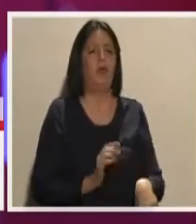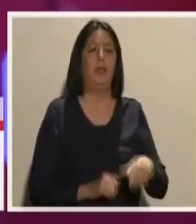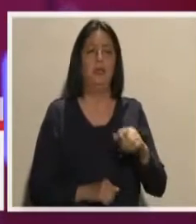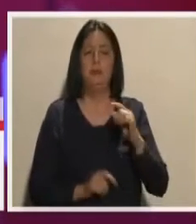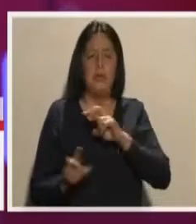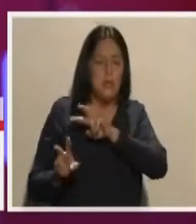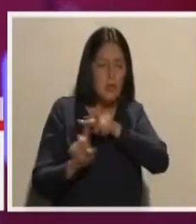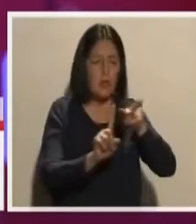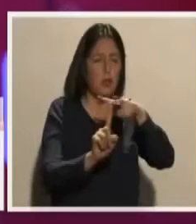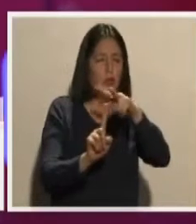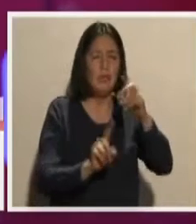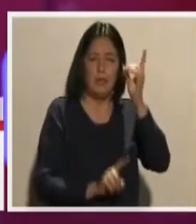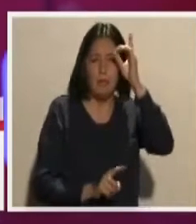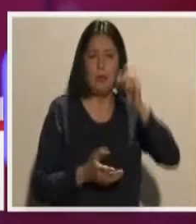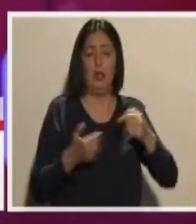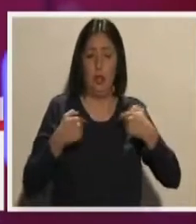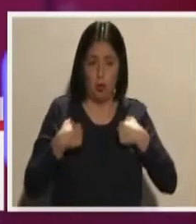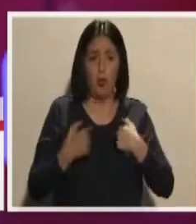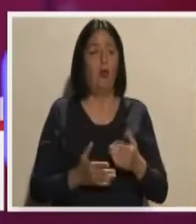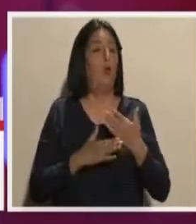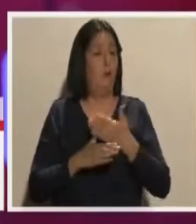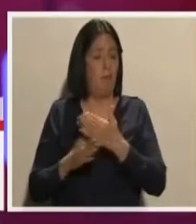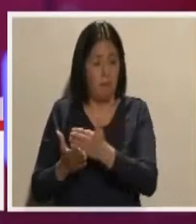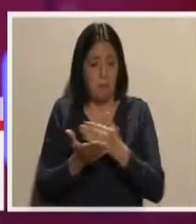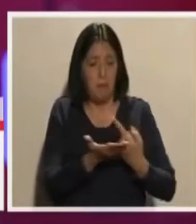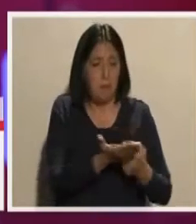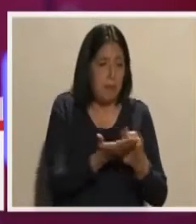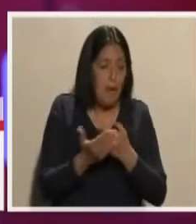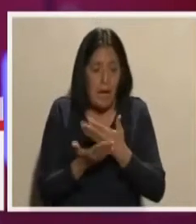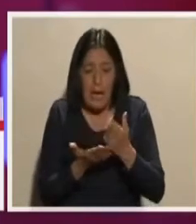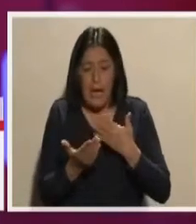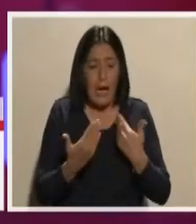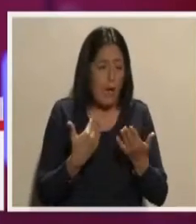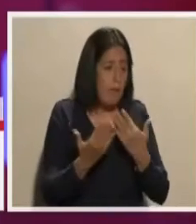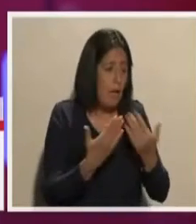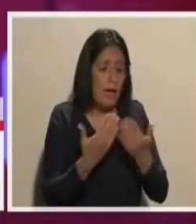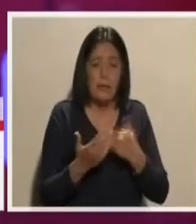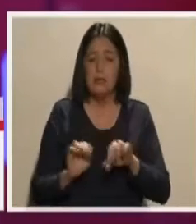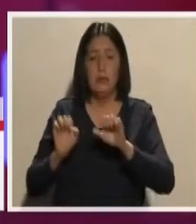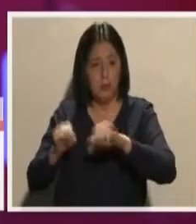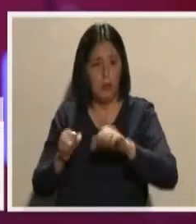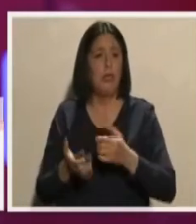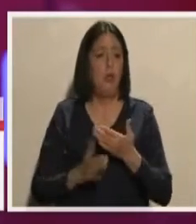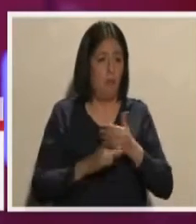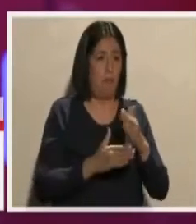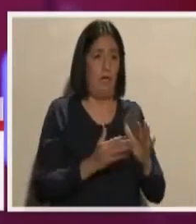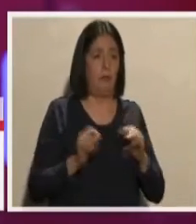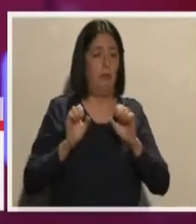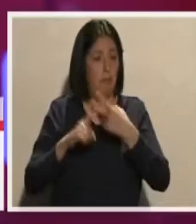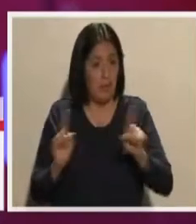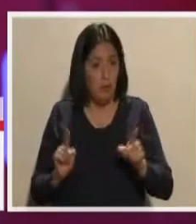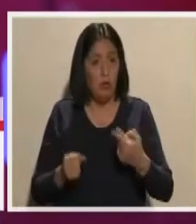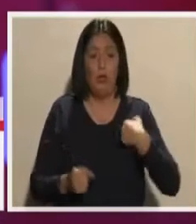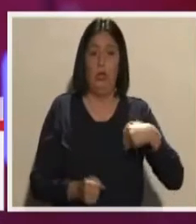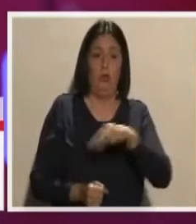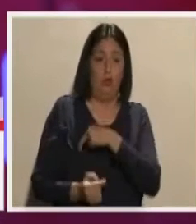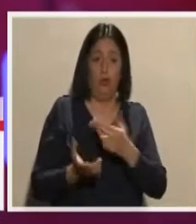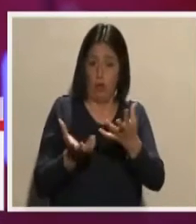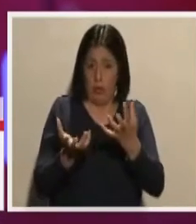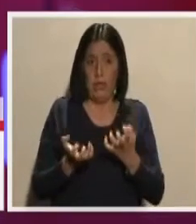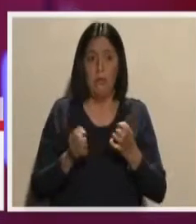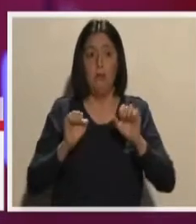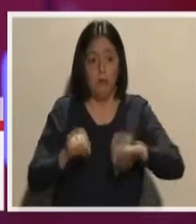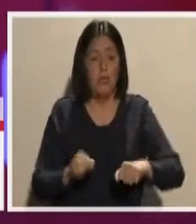demócratas. Yo comparto el diálogo, la discusión, pero al final lo que queremos